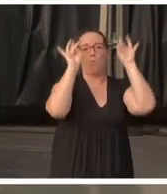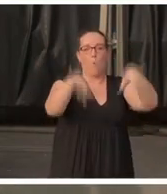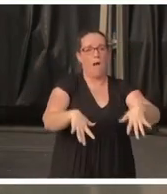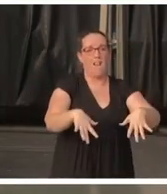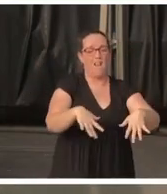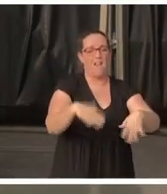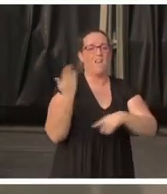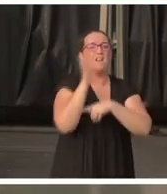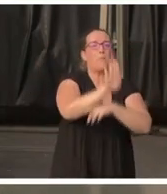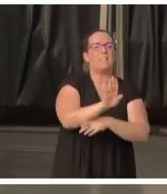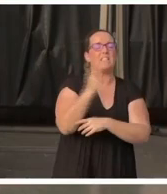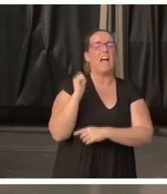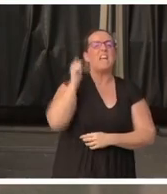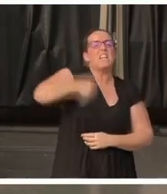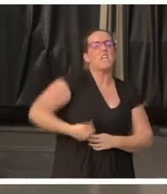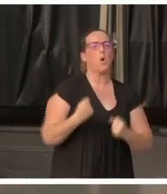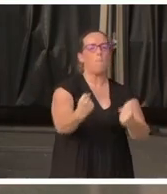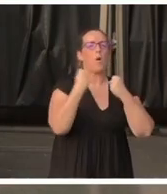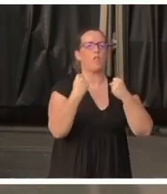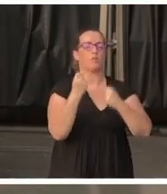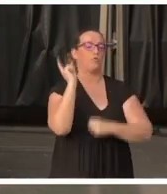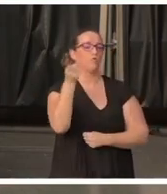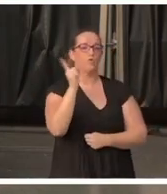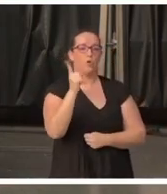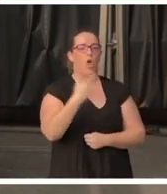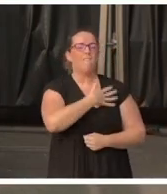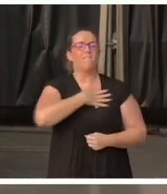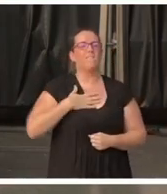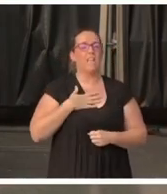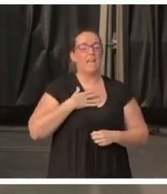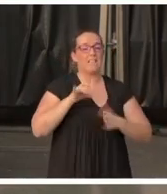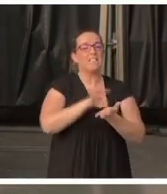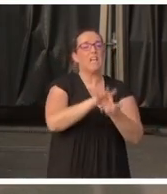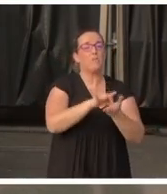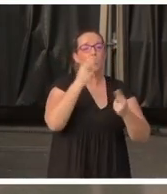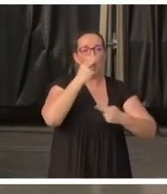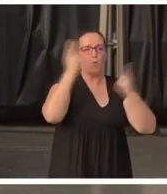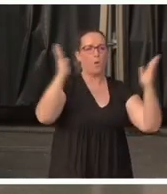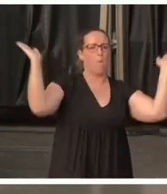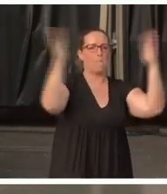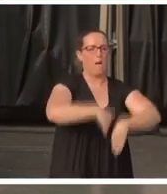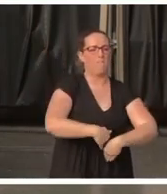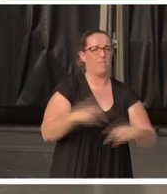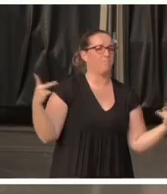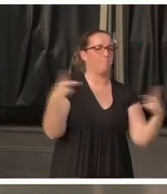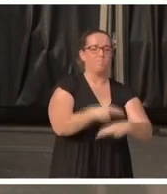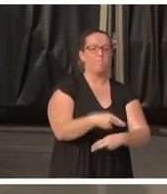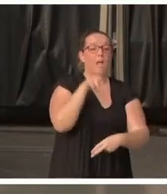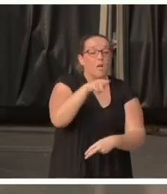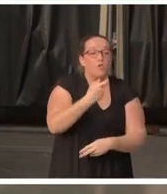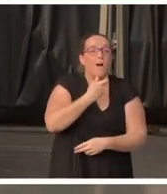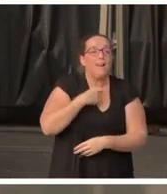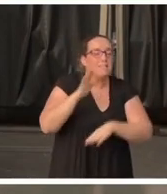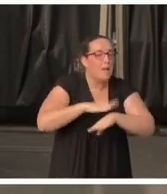ricos y los poderosos. Quieren hundir los servicios públicos, que es la única garantía de vida digna para